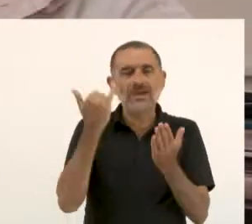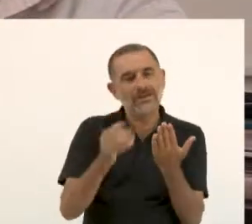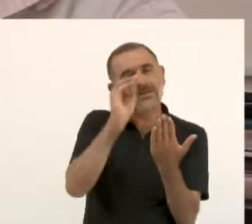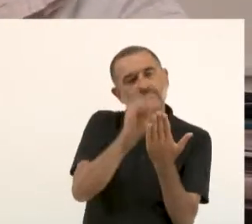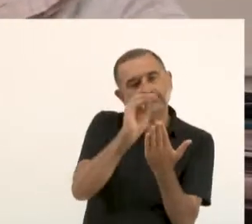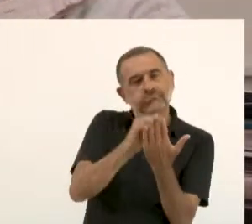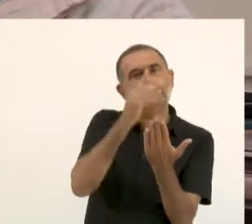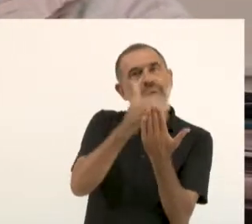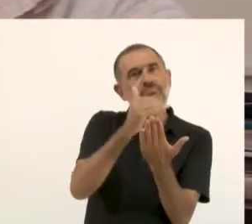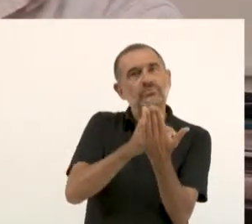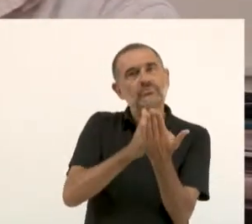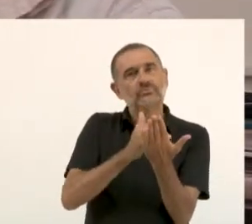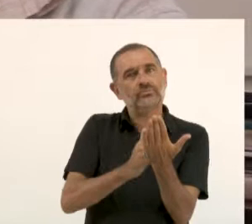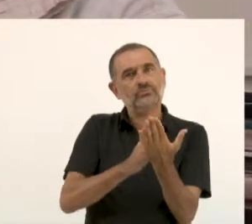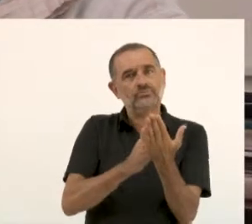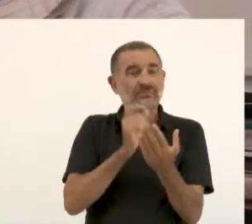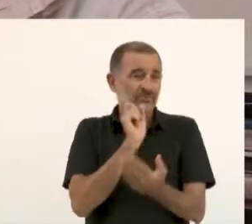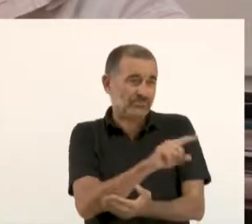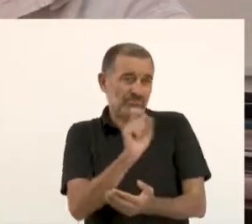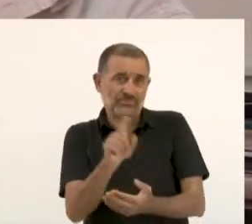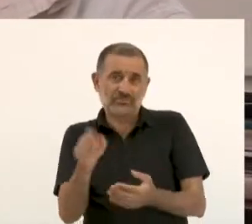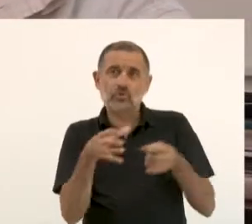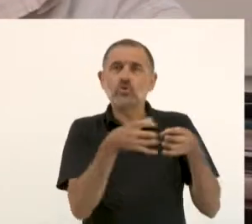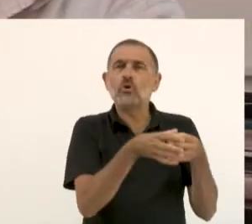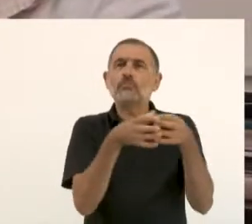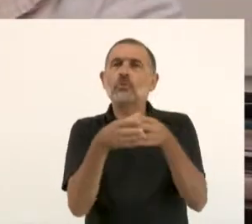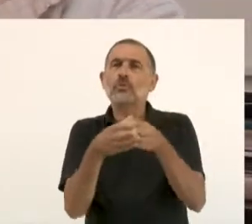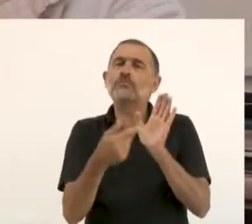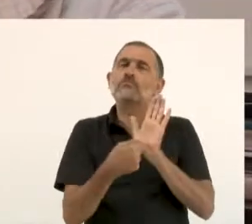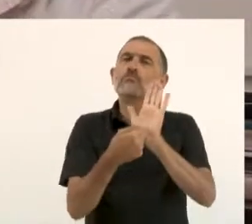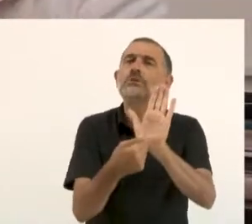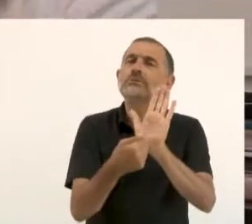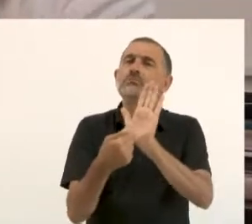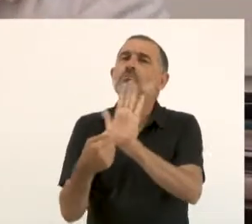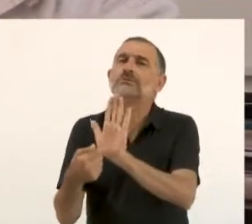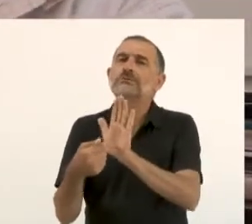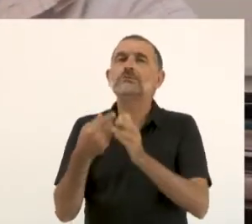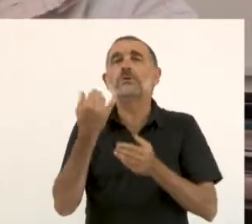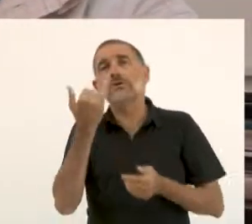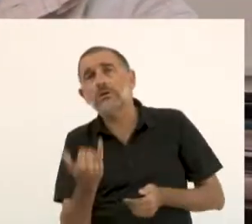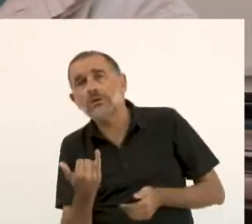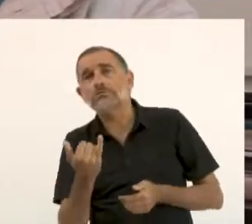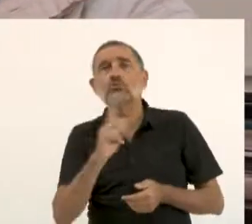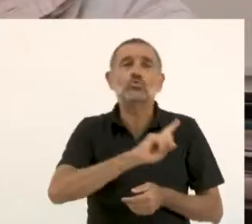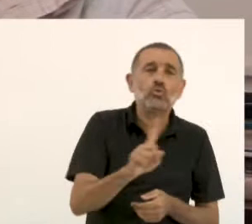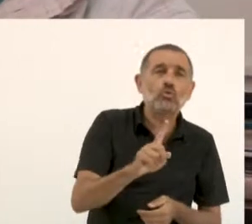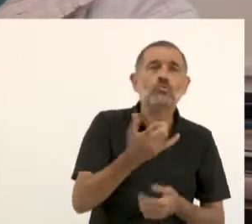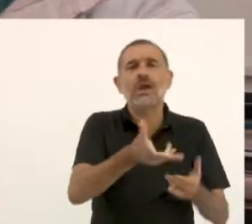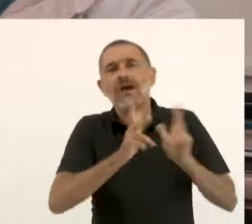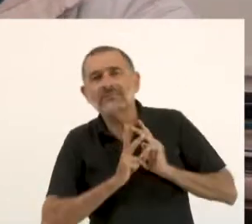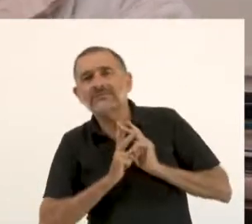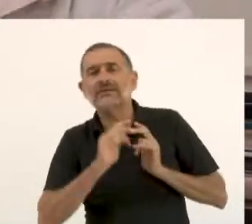lista donde están las comunidades más o menos sentadas, entonces se diga, en el caso mío, Cristian, mira, tenemos notificación de que